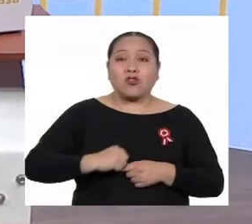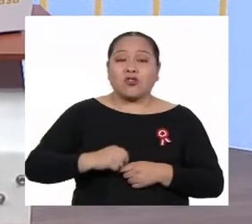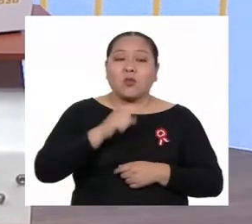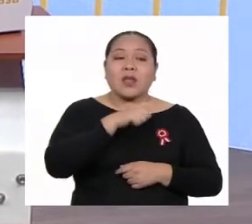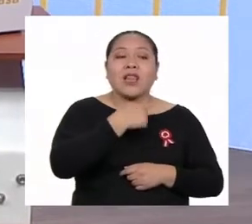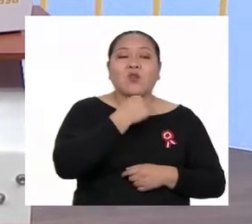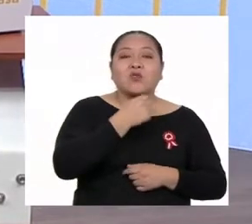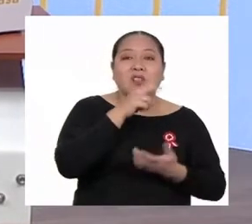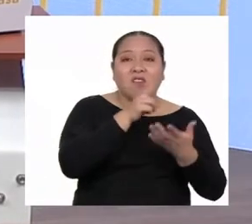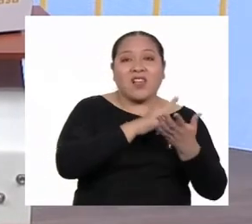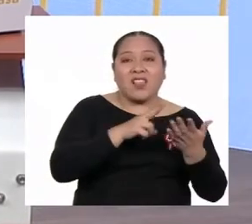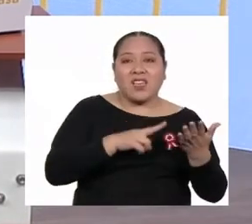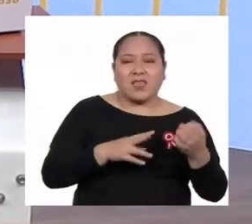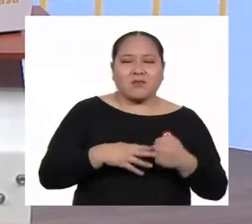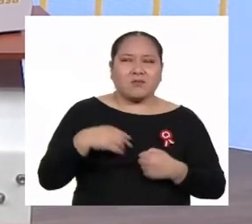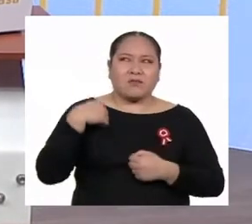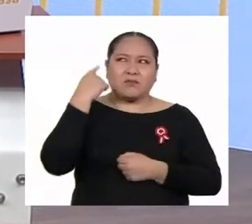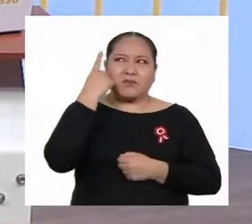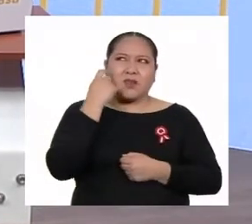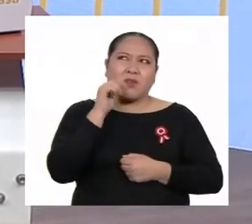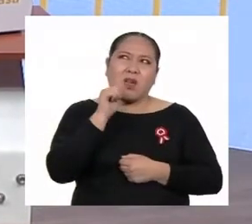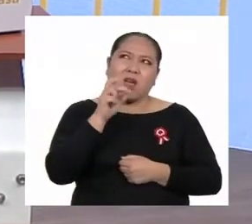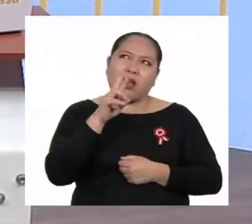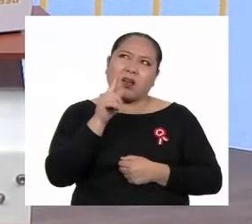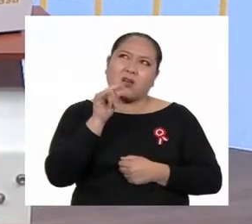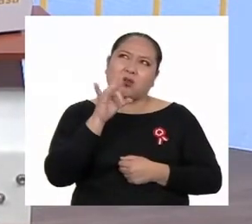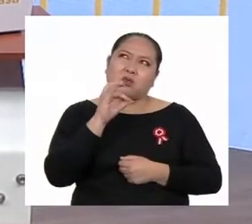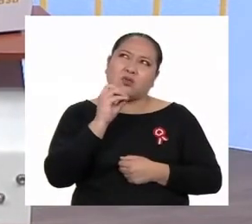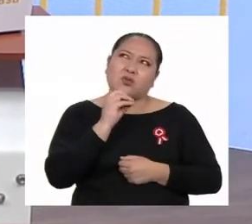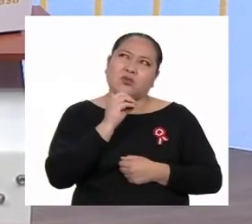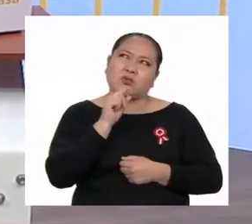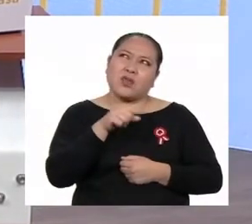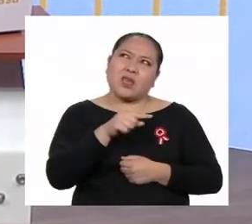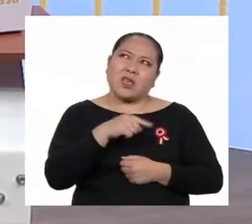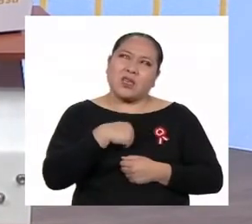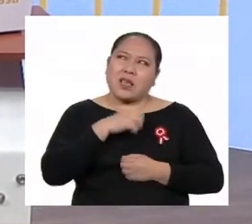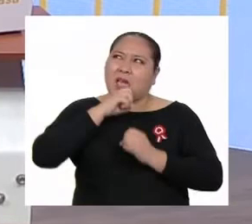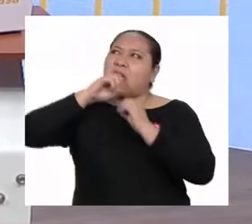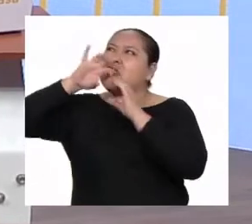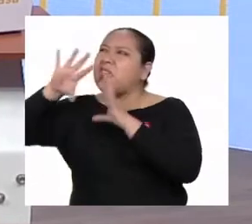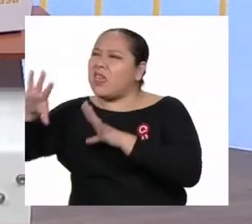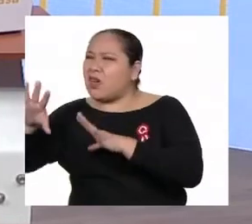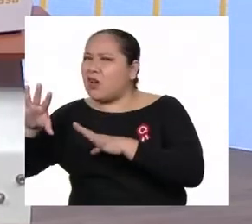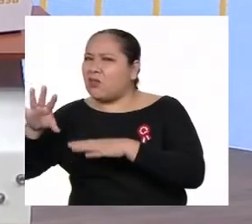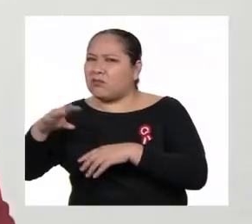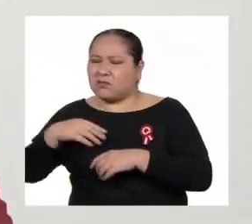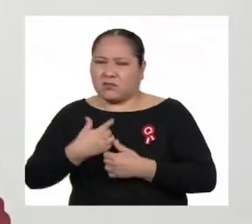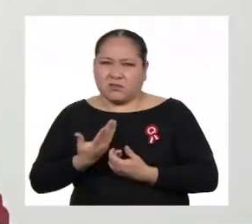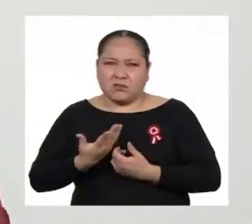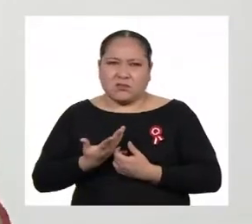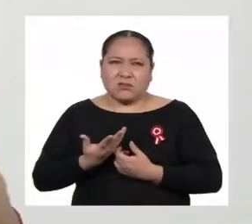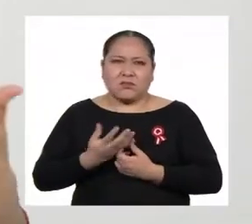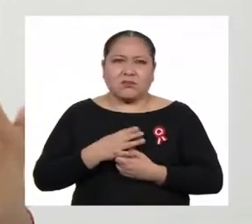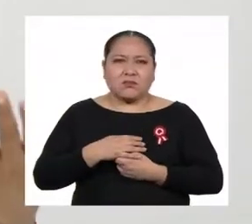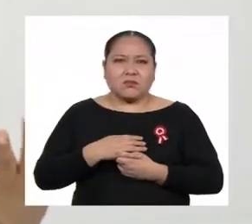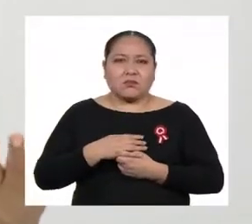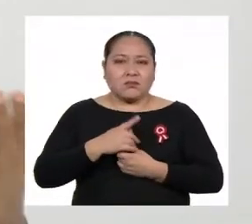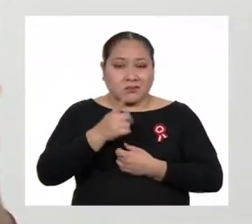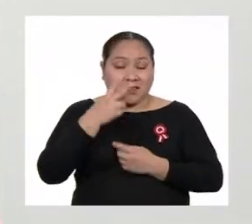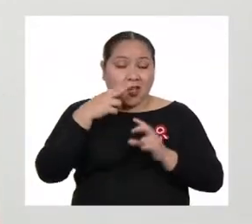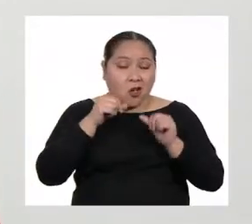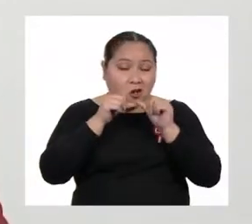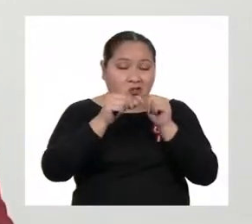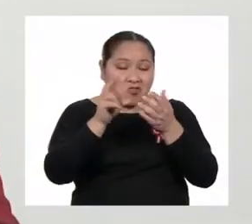libros. Pero me pregunto si Arturo Hernández alguna vez reaccionó ante esta violencia. ¿Qué tal si